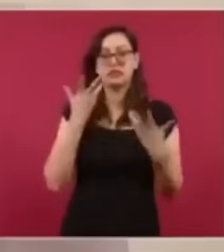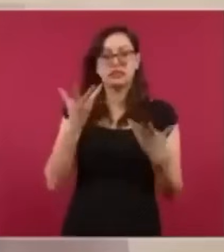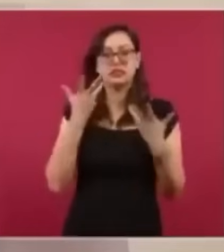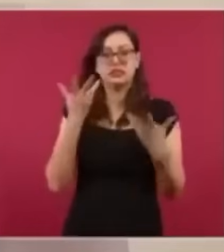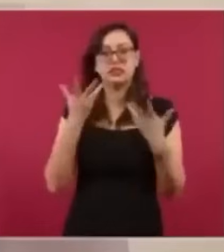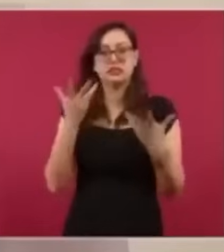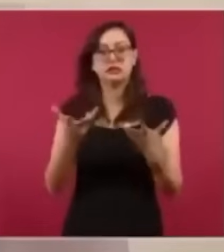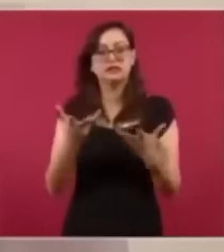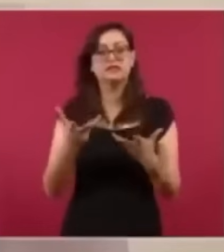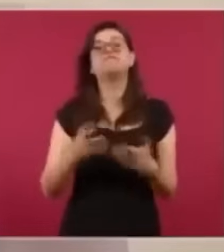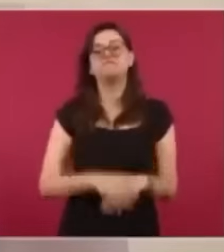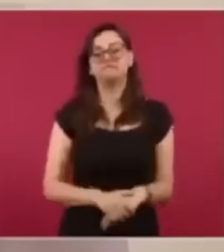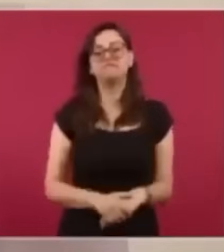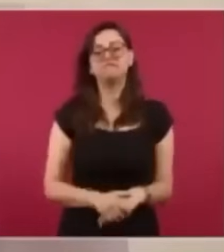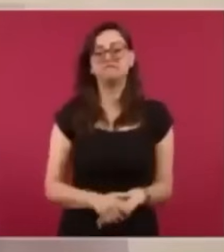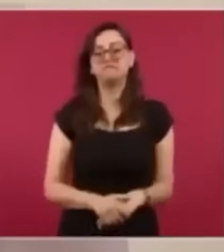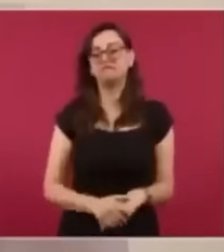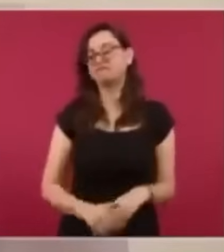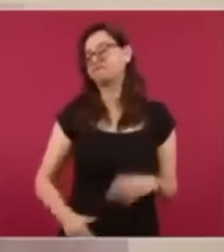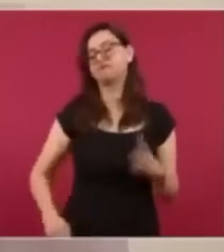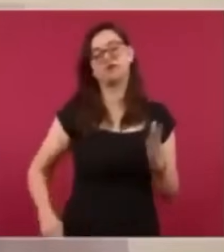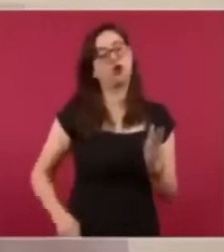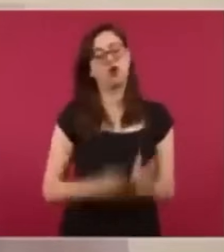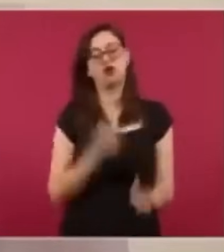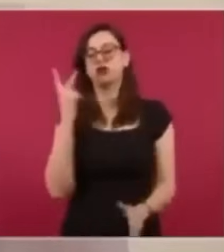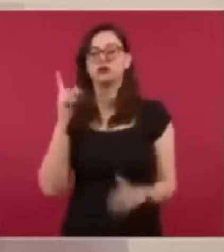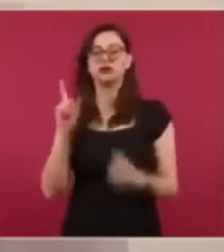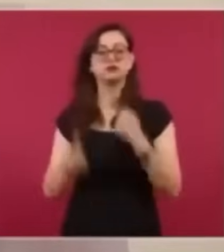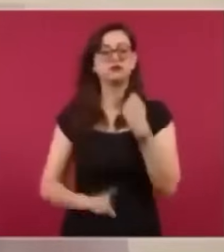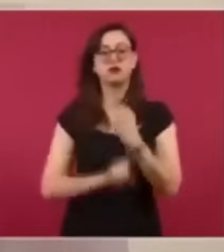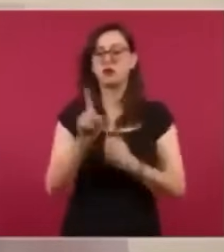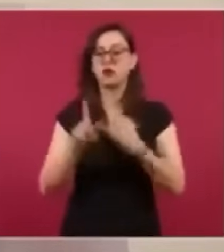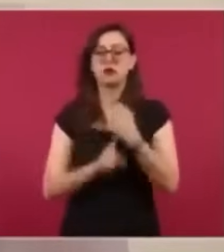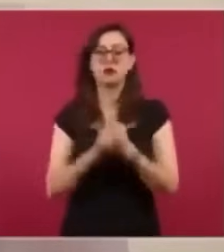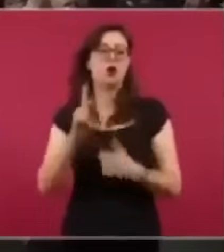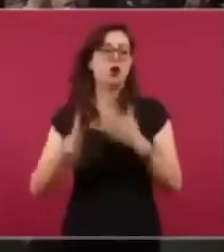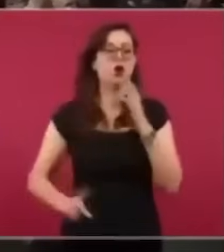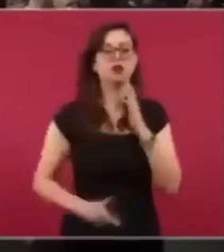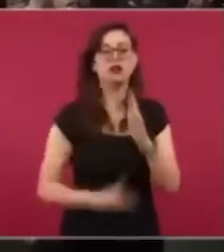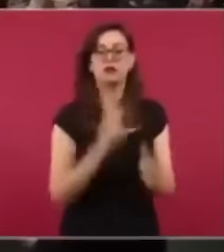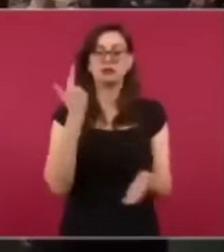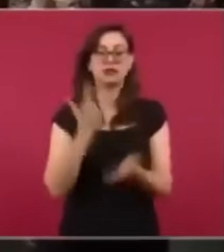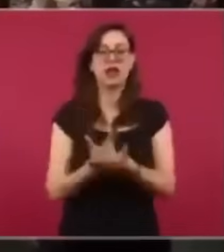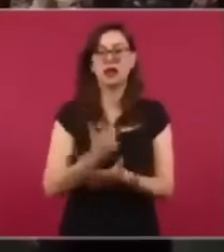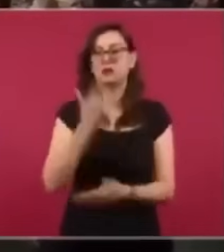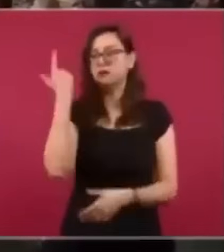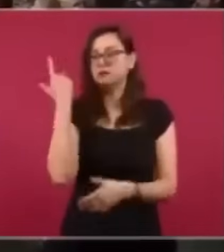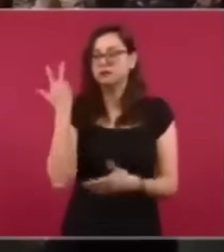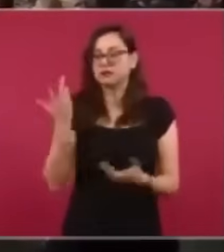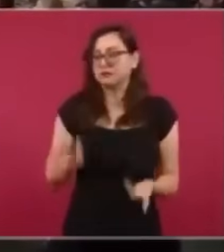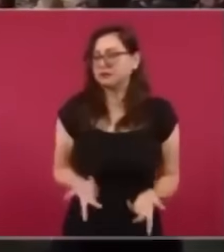¿Por qué no vuelves a poner cómo estaba lo de homicidios con Fox